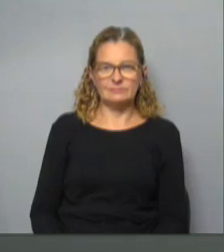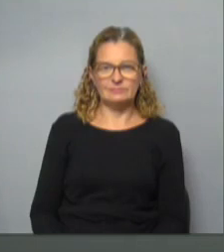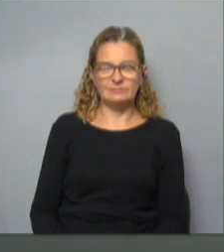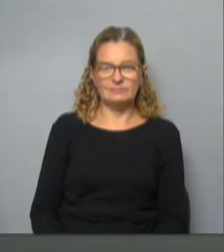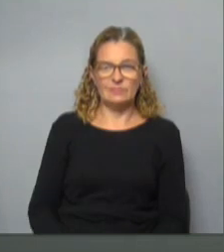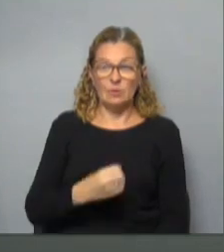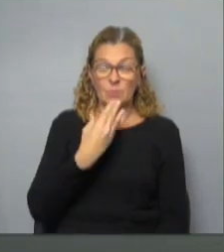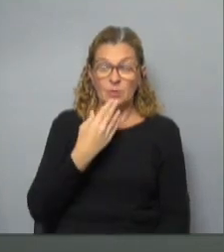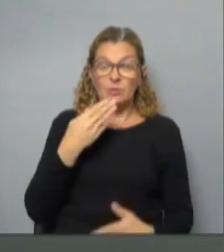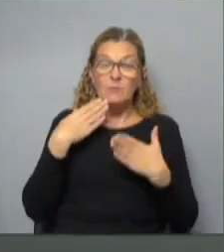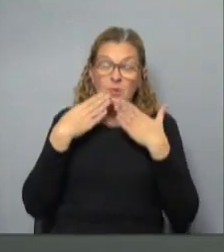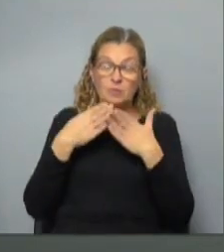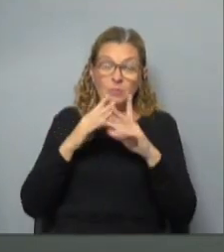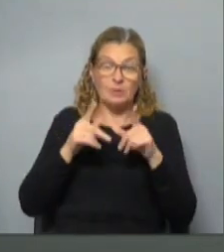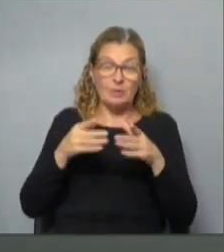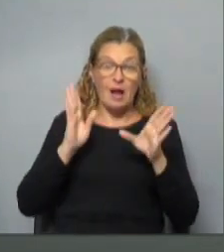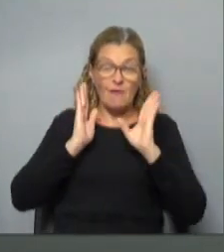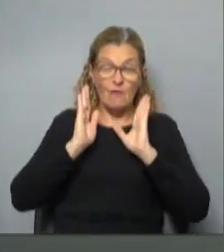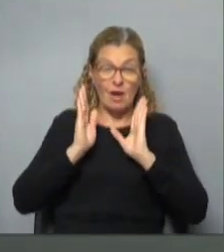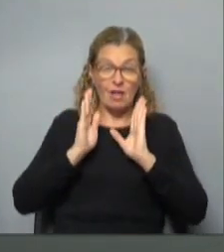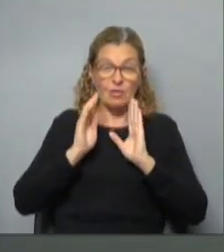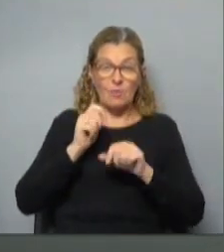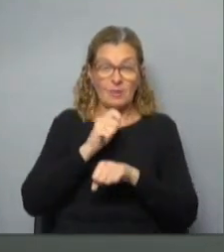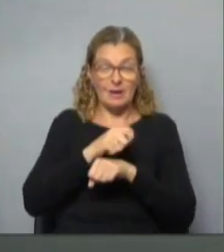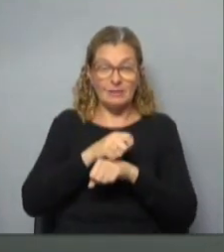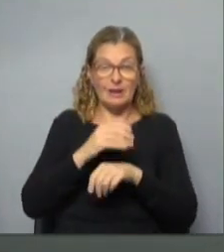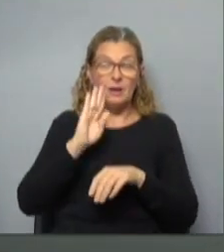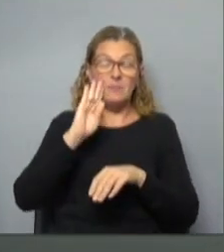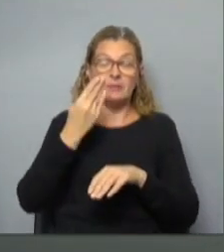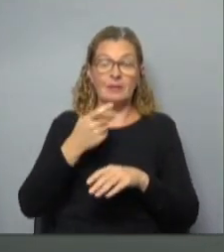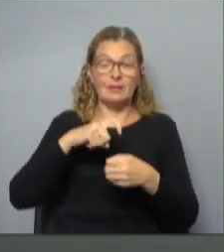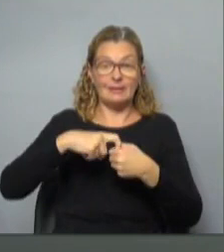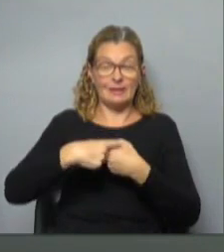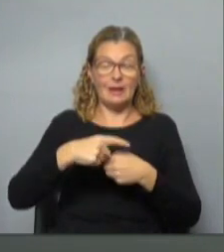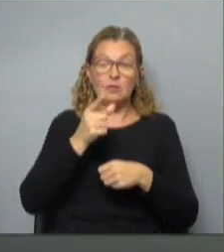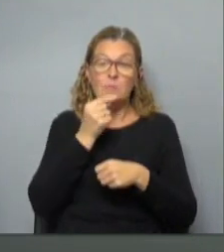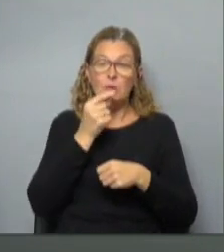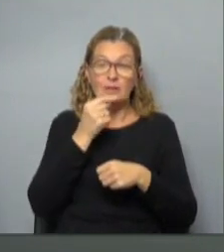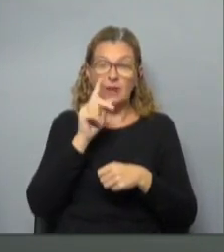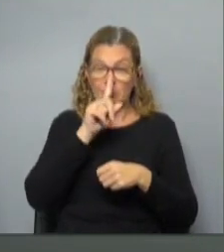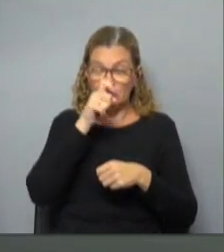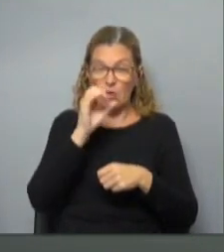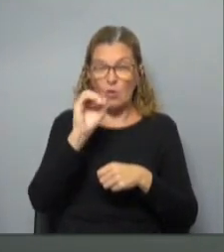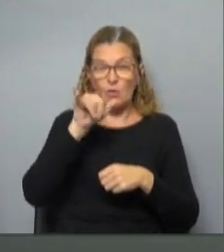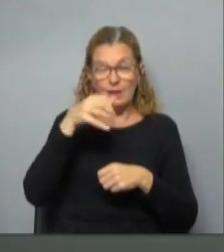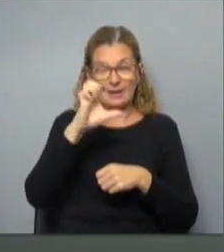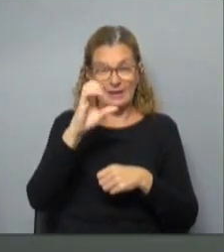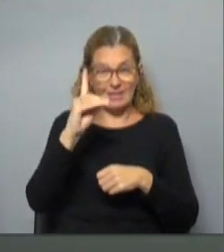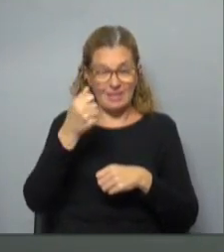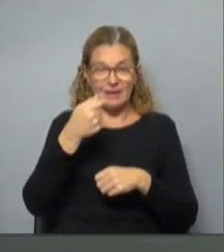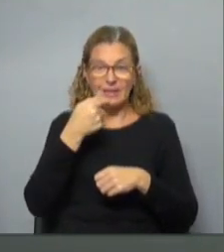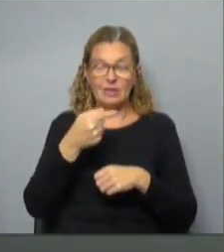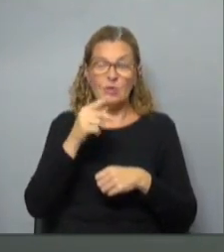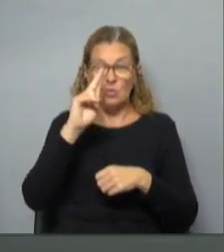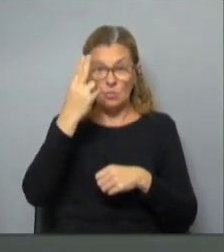bueno y consultamos también al abogado penalista y representante del sindicato de policías de montevideo andrés ojeda quien dijo que uruguay